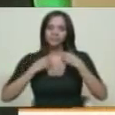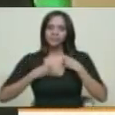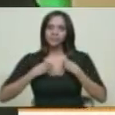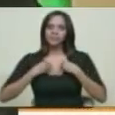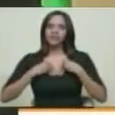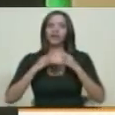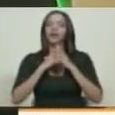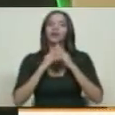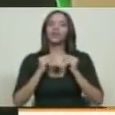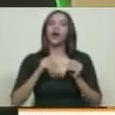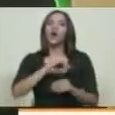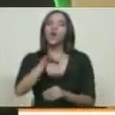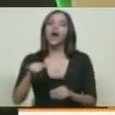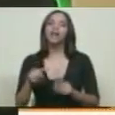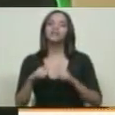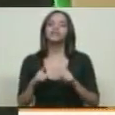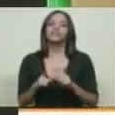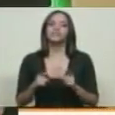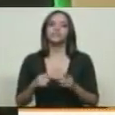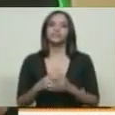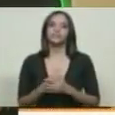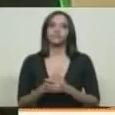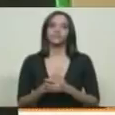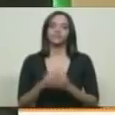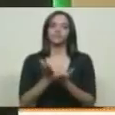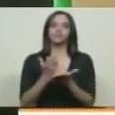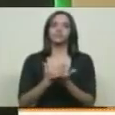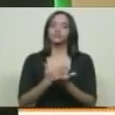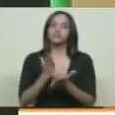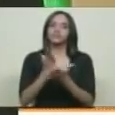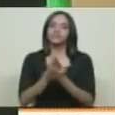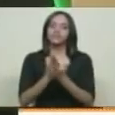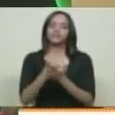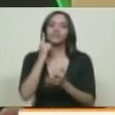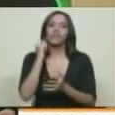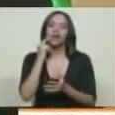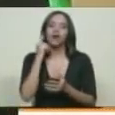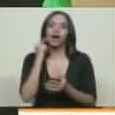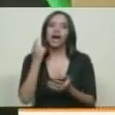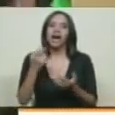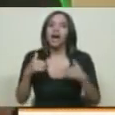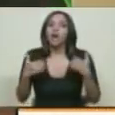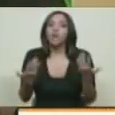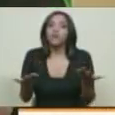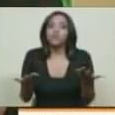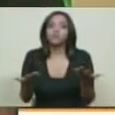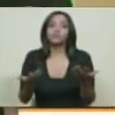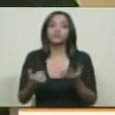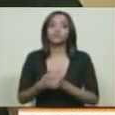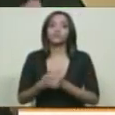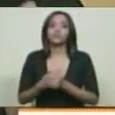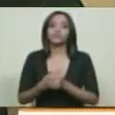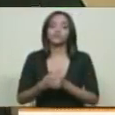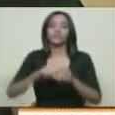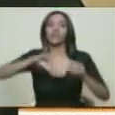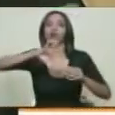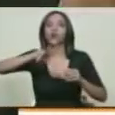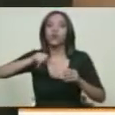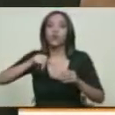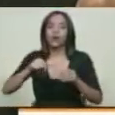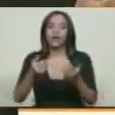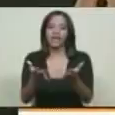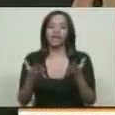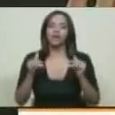así. Pero hay una gran parte que viene de siempre y que se ha acostumbrado a una especulación y a ganar lo mismo. Ellos quieren ganar lo mismo